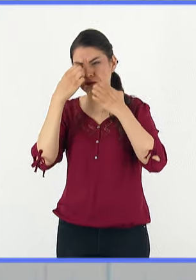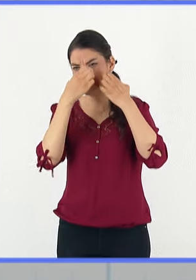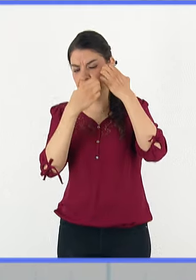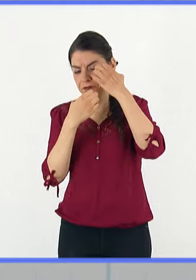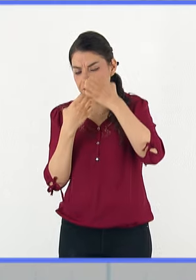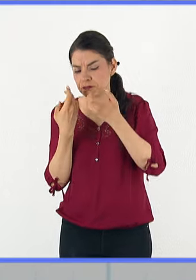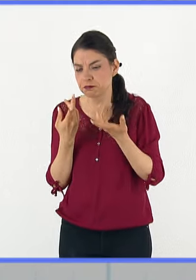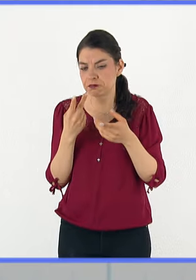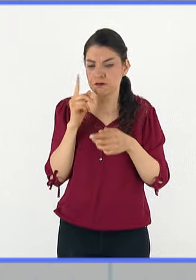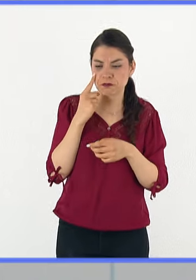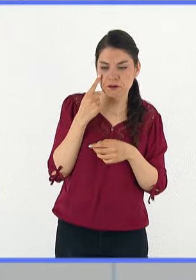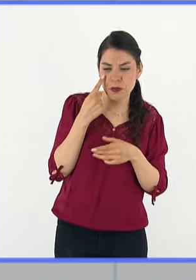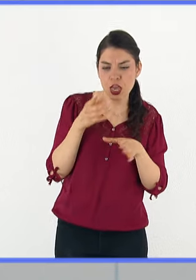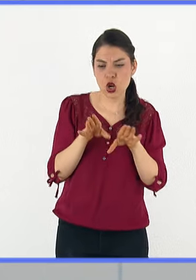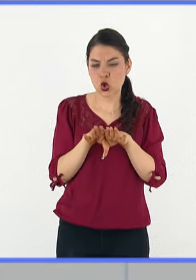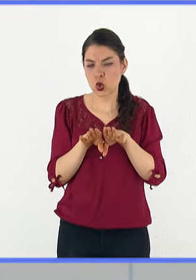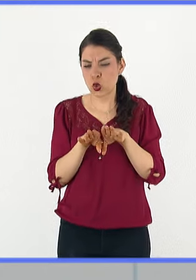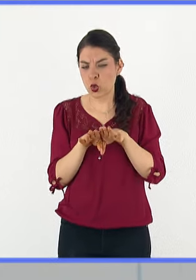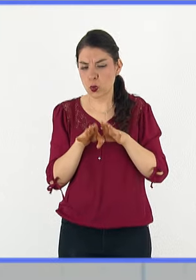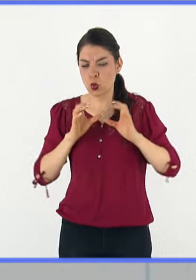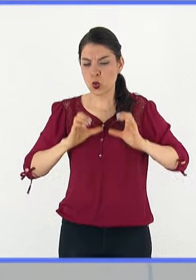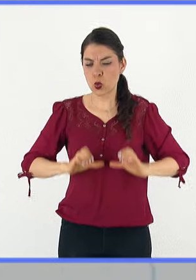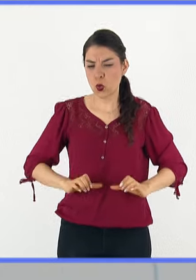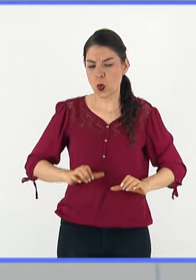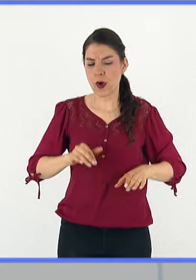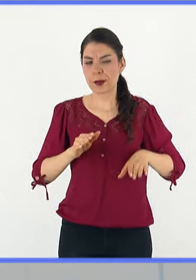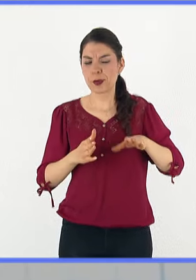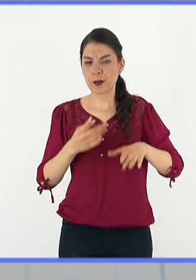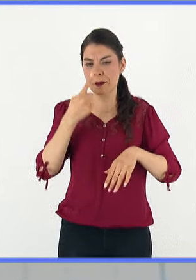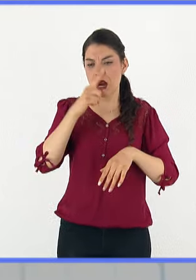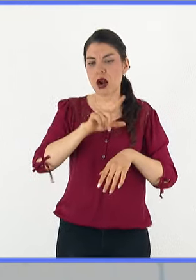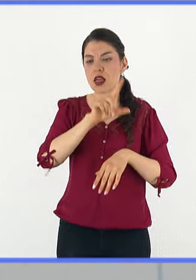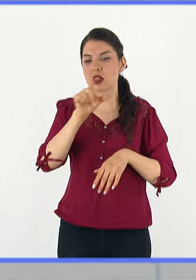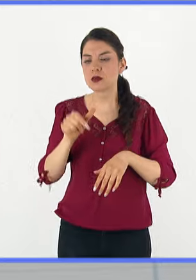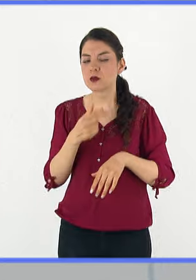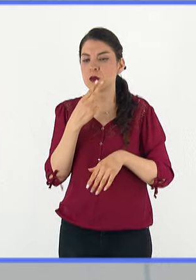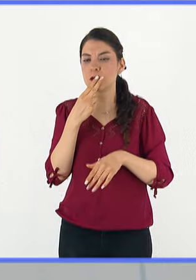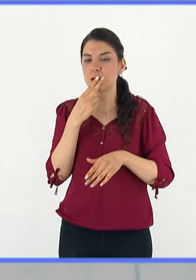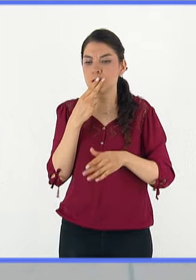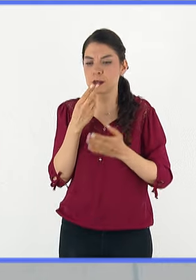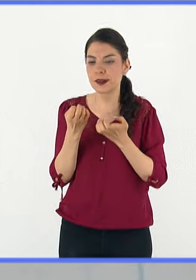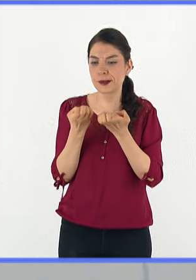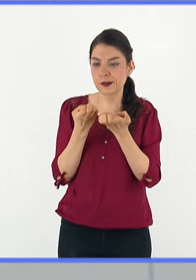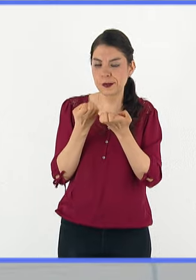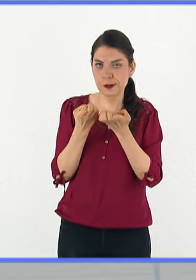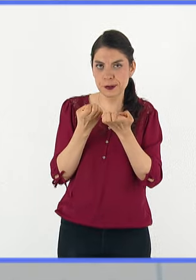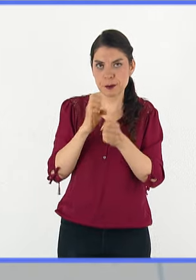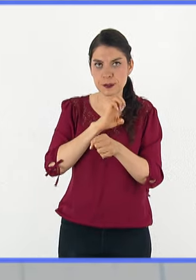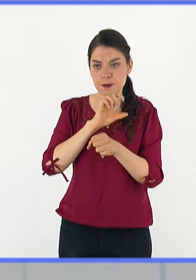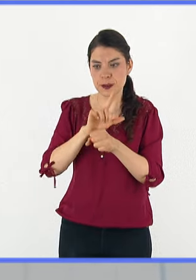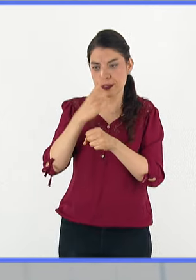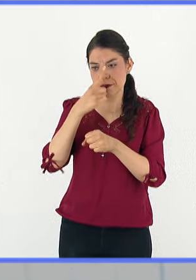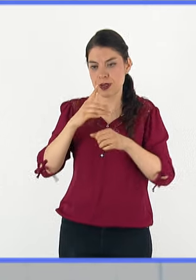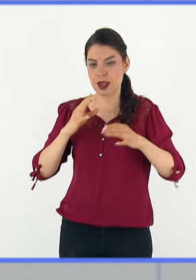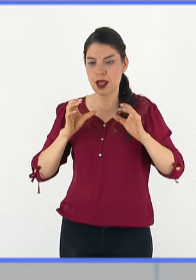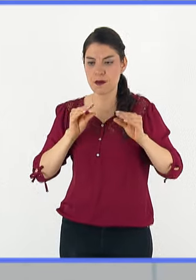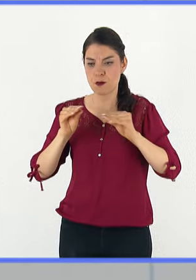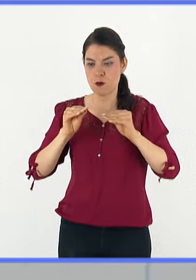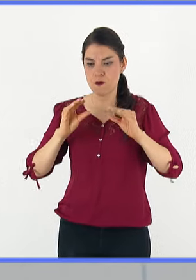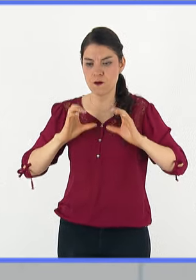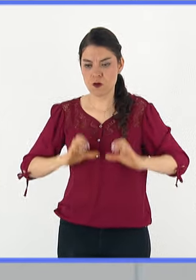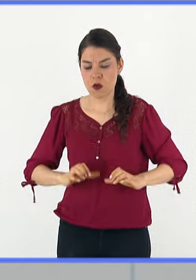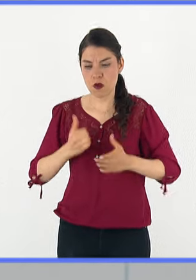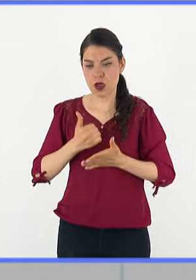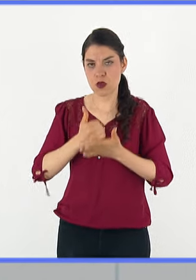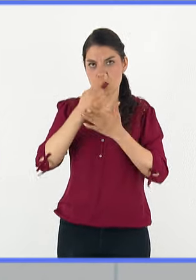se distribuyendo y poder tratarlo posteriormente con fisioterapia nos ayuda a que el paciente pueda